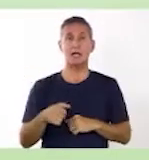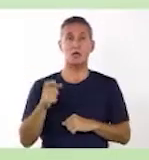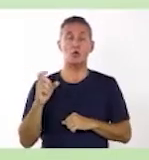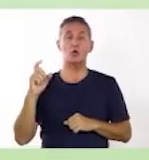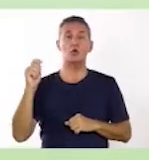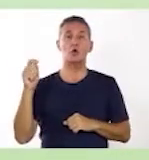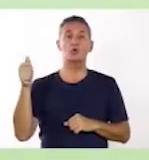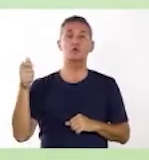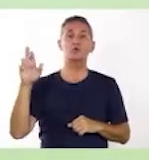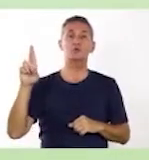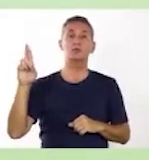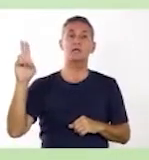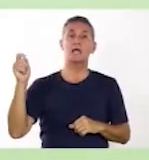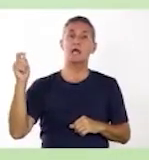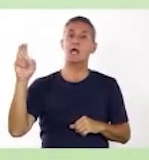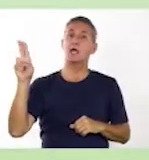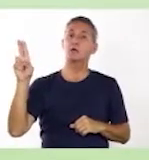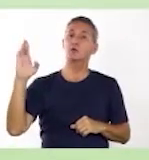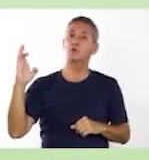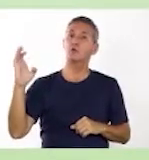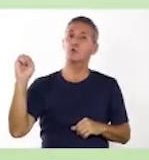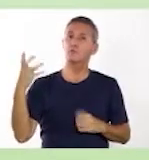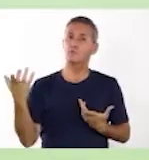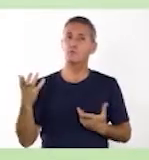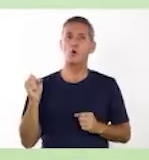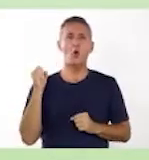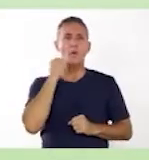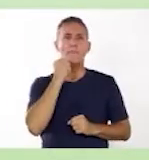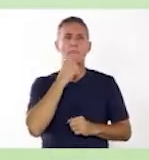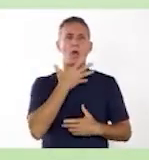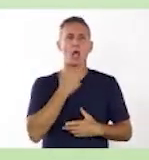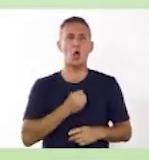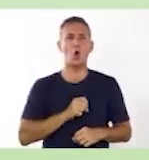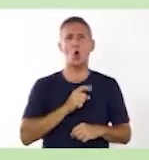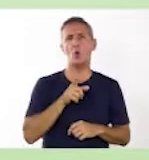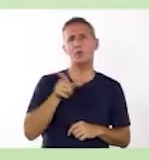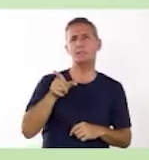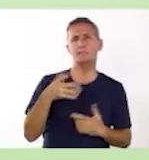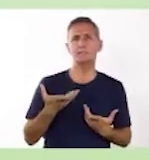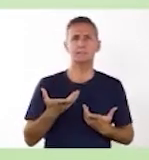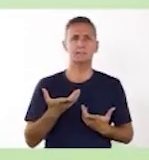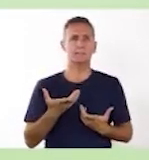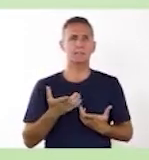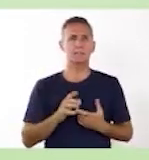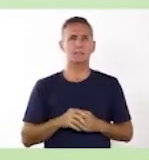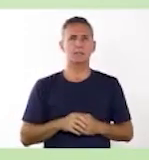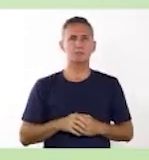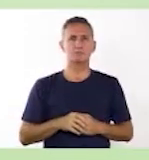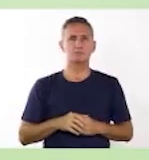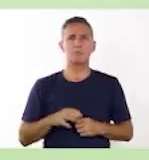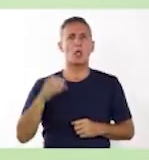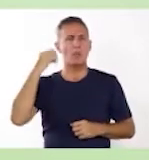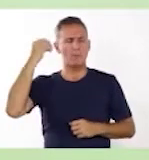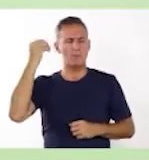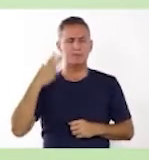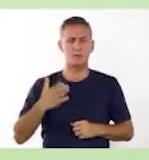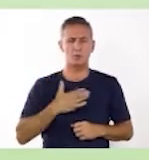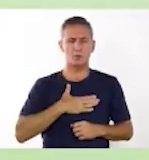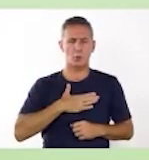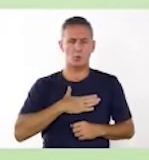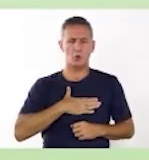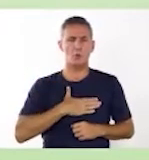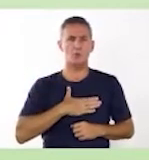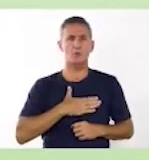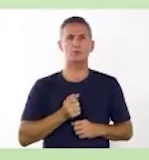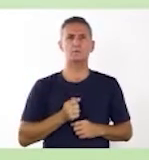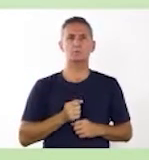Elmira, la segunda esposa de Orgón, mucho más joven que él. Se presenta como una mujer con criterio